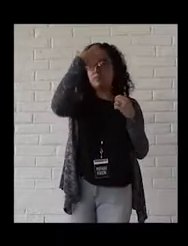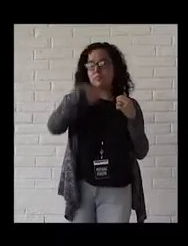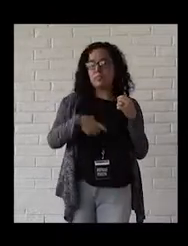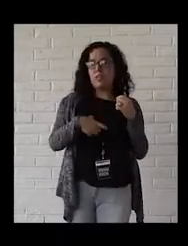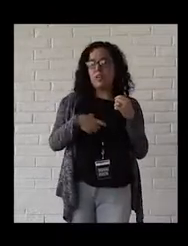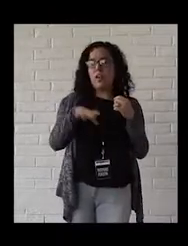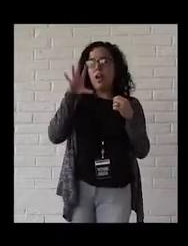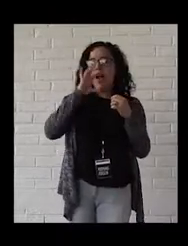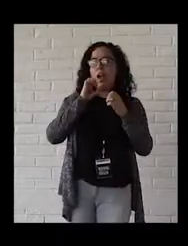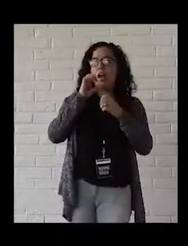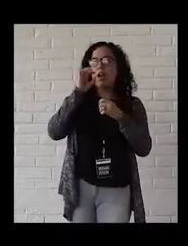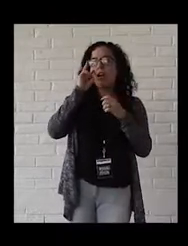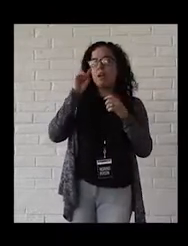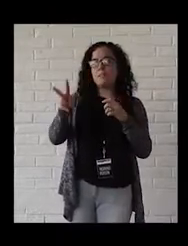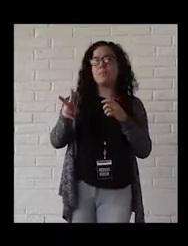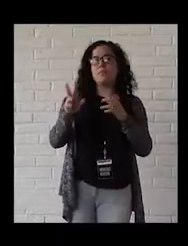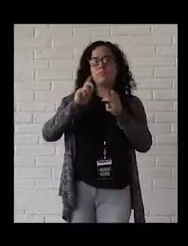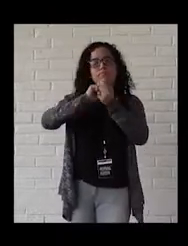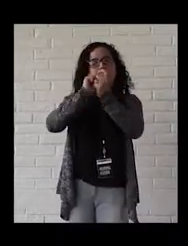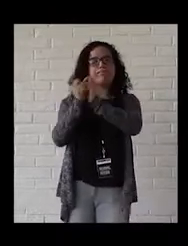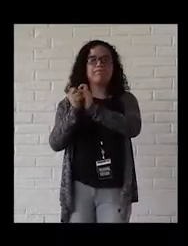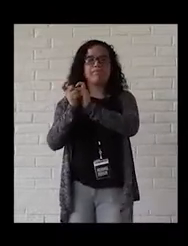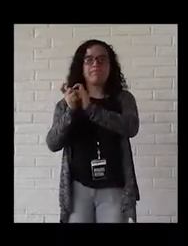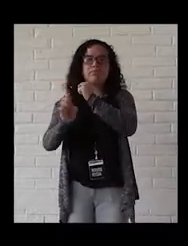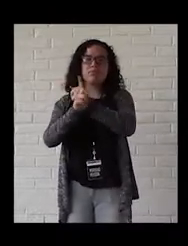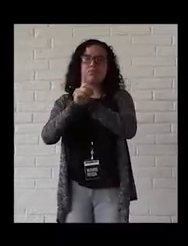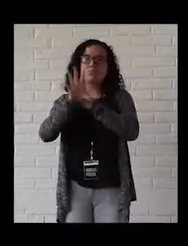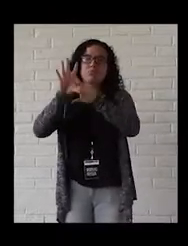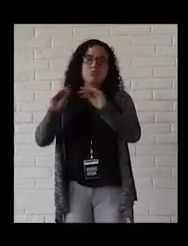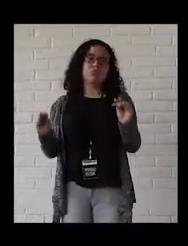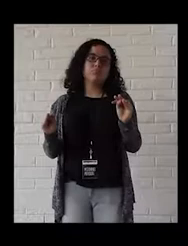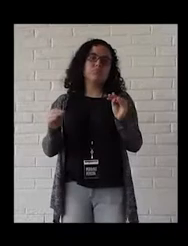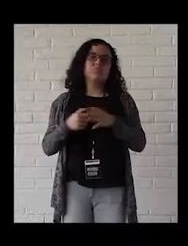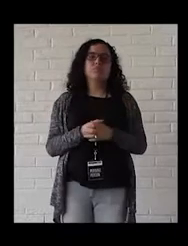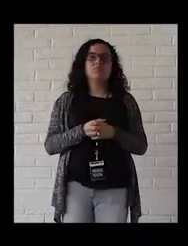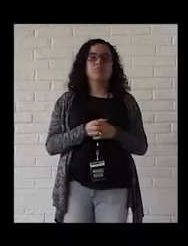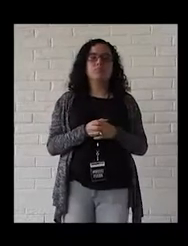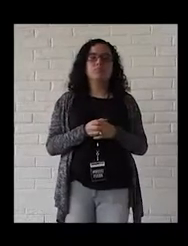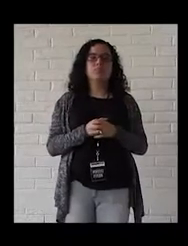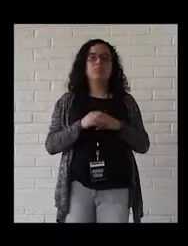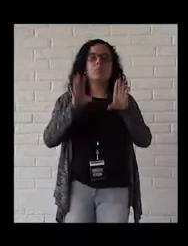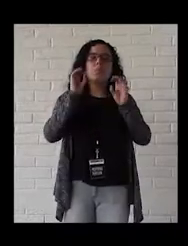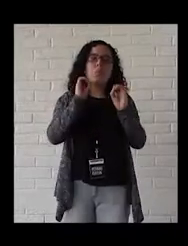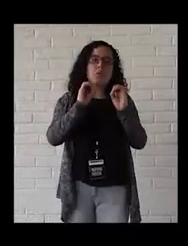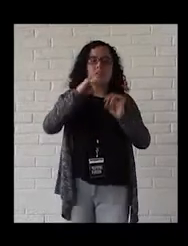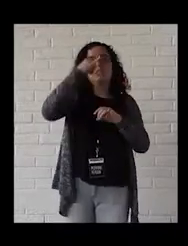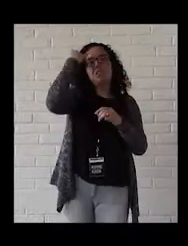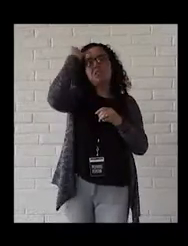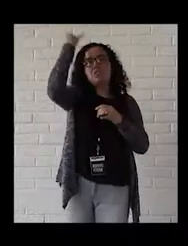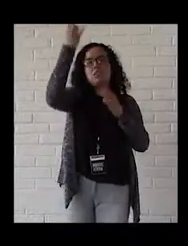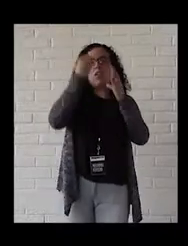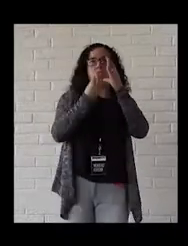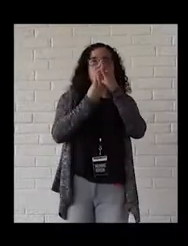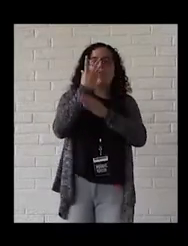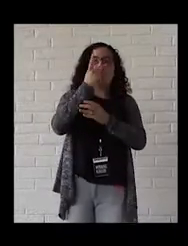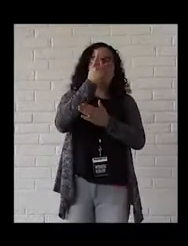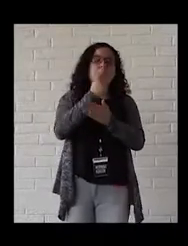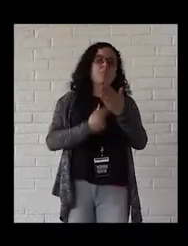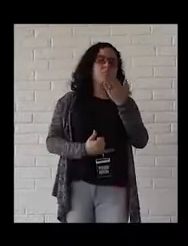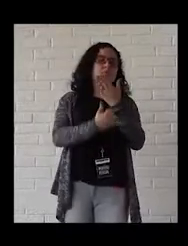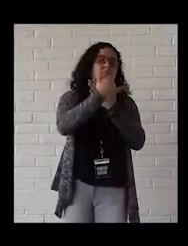eso transforma totalmente la situación y cambia. O puede ser que te llegue una idea nueva de algún proyecto